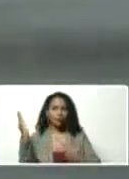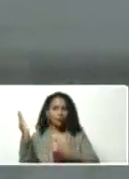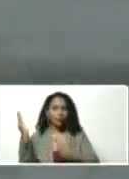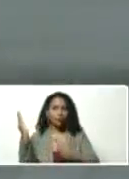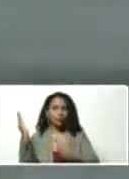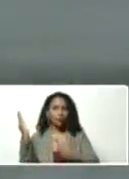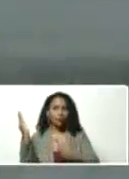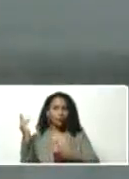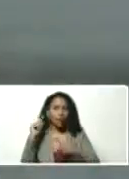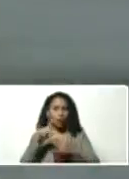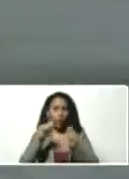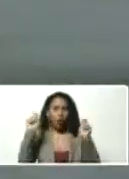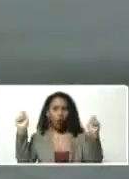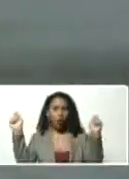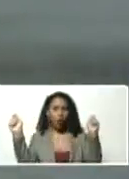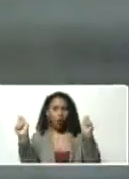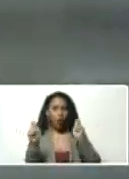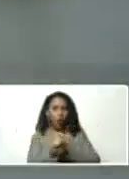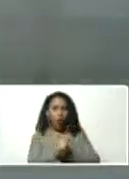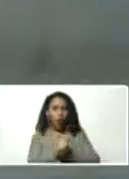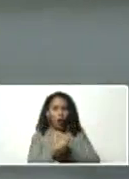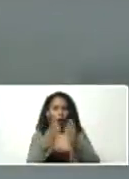se va a convertir en